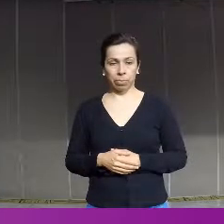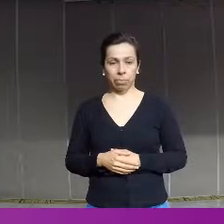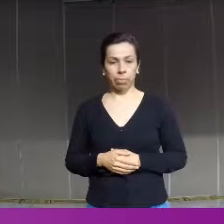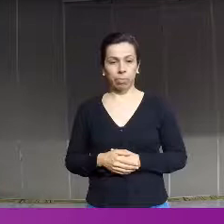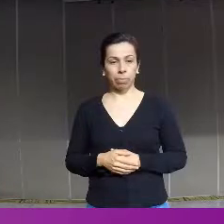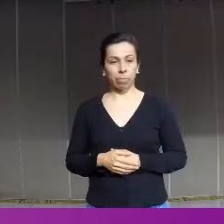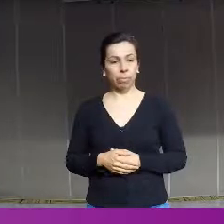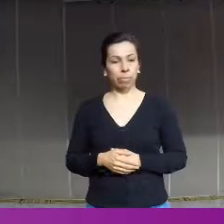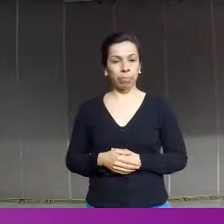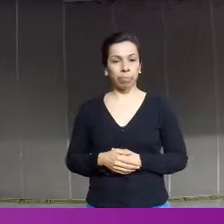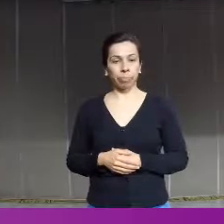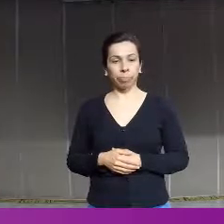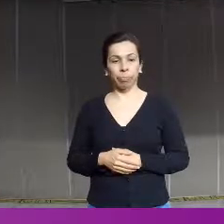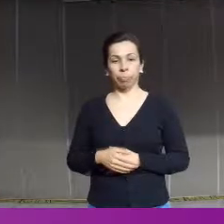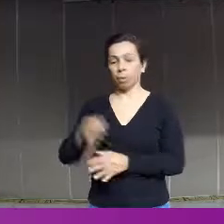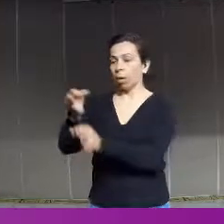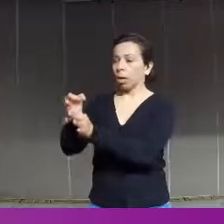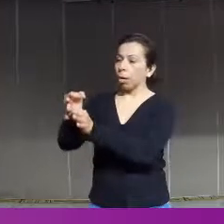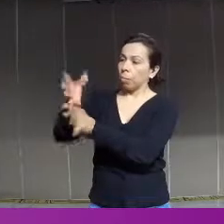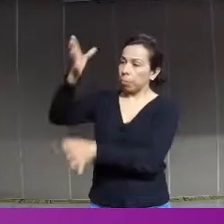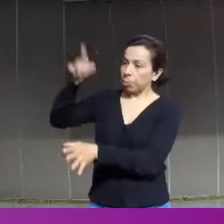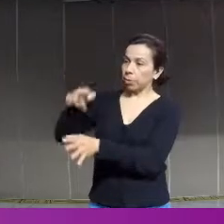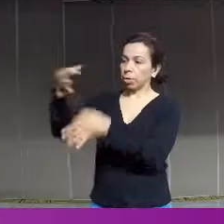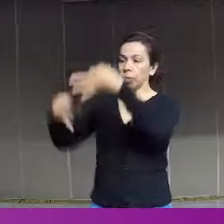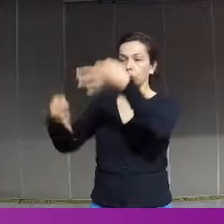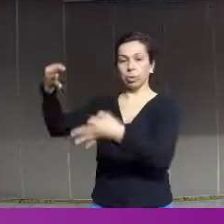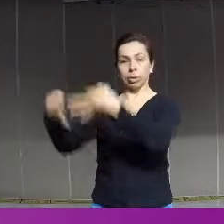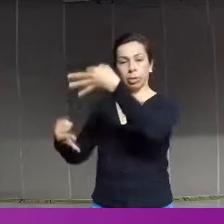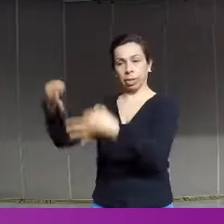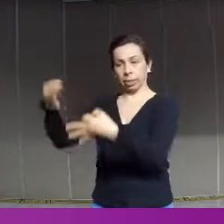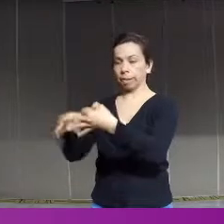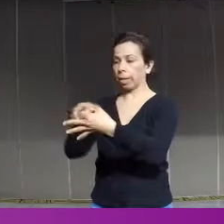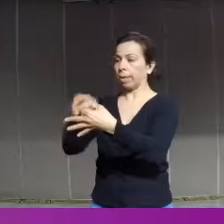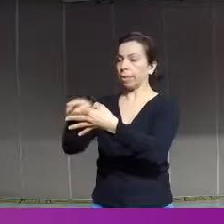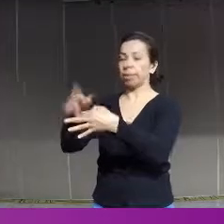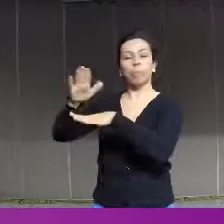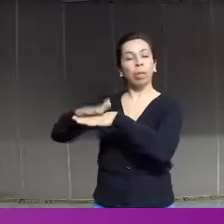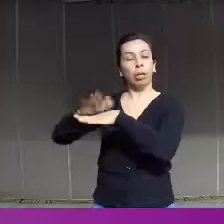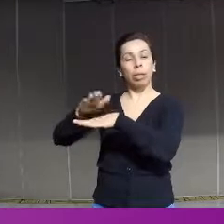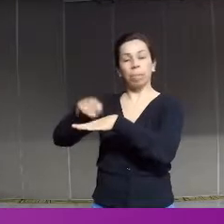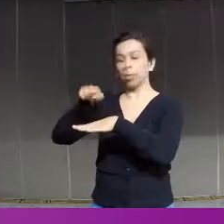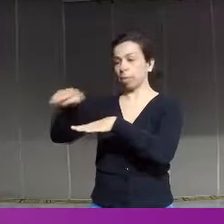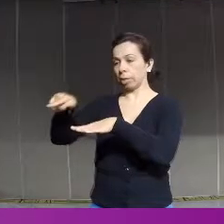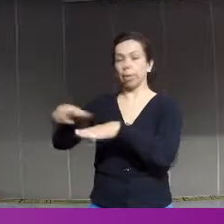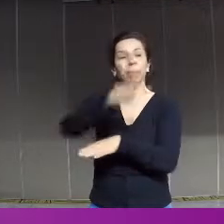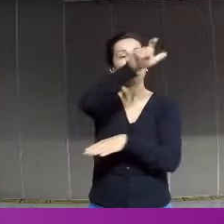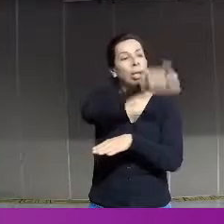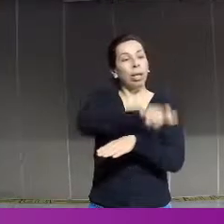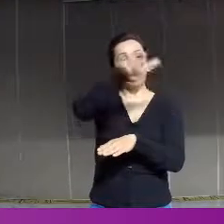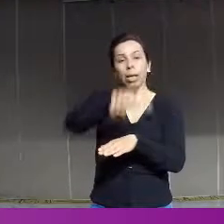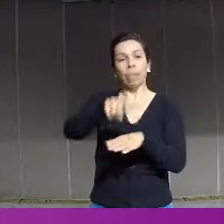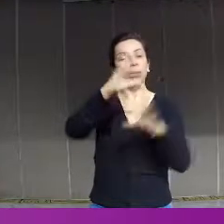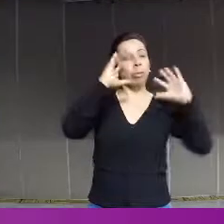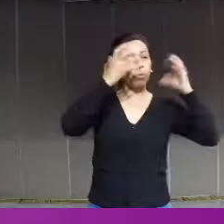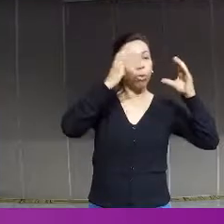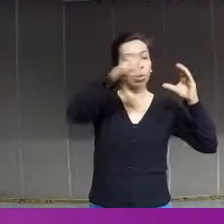El rol del nutricionista en la disfagia, en nuestra institución, el nutricionista trabaja permanentemente con el equipo de